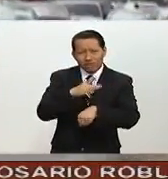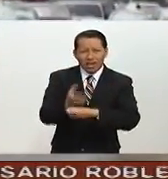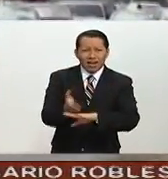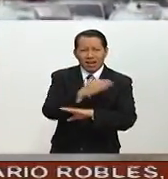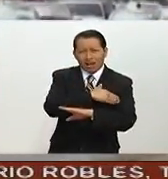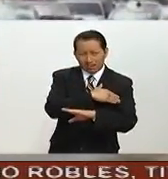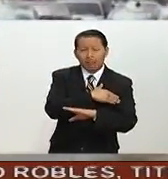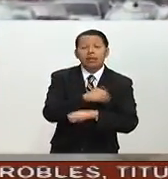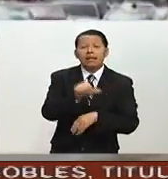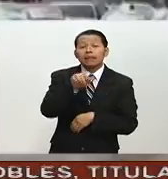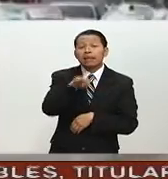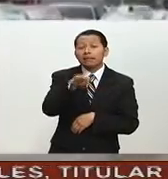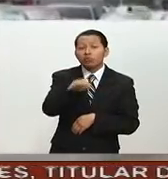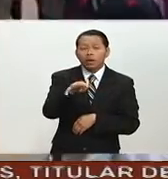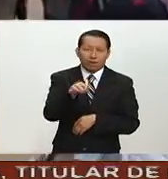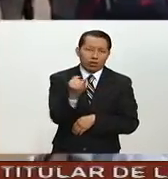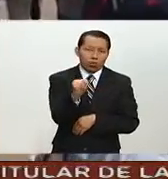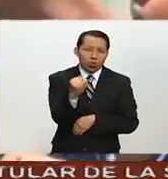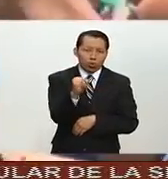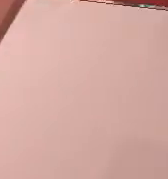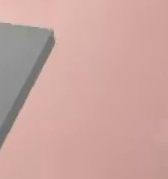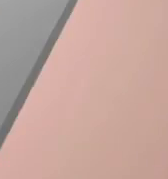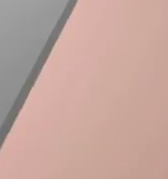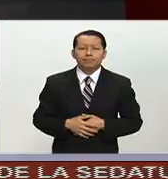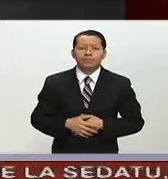enfrentamientos del pasado 19 de junio.